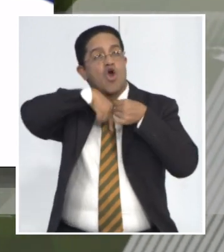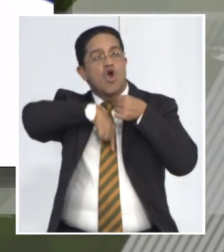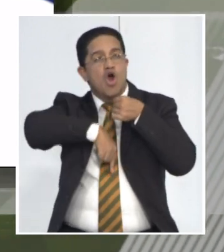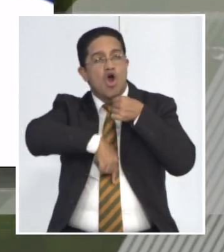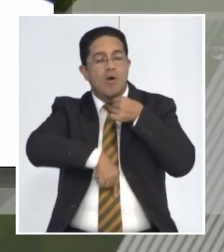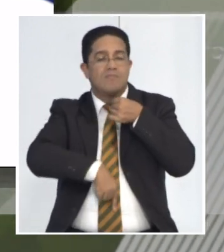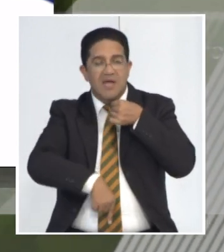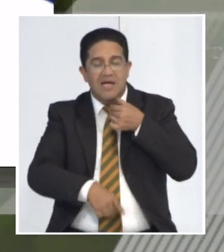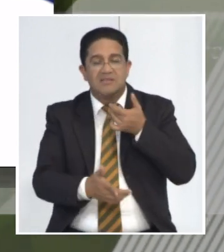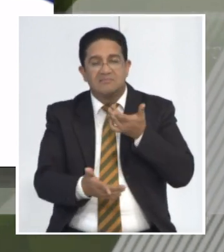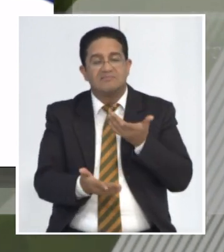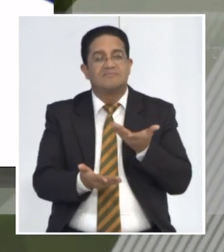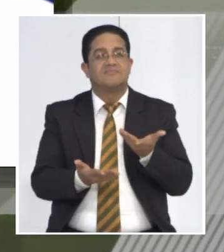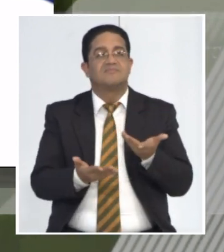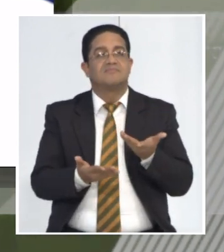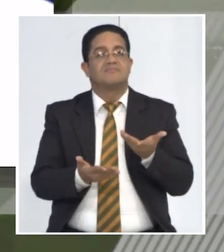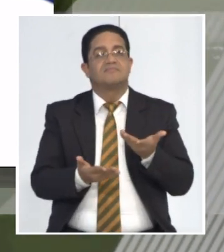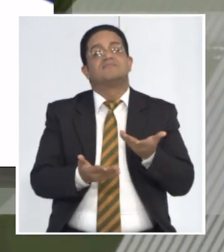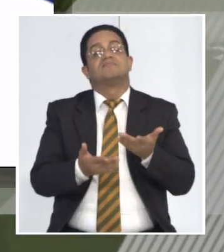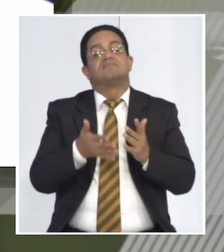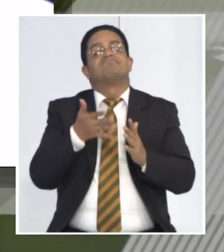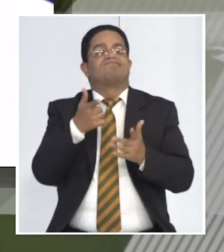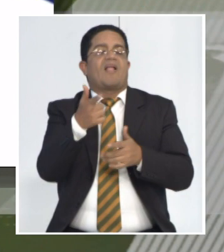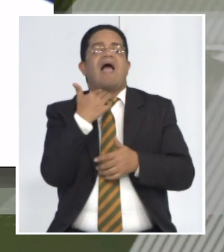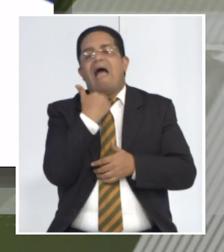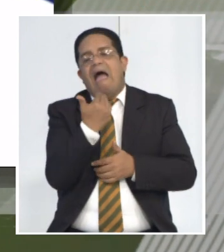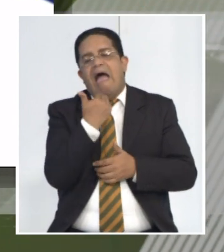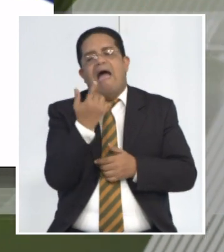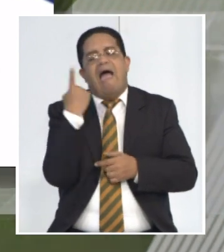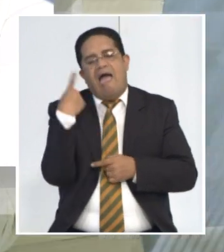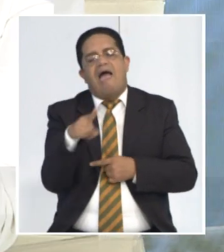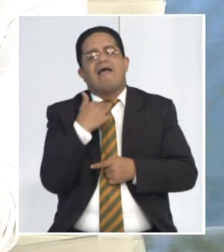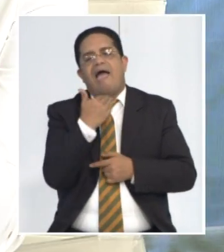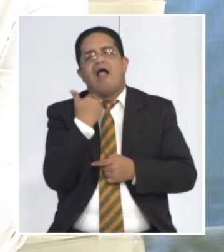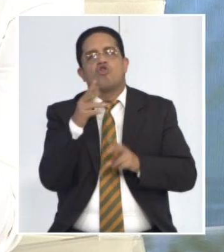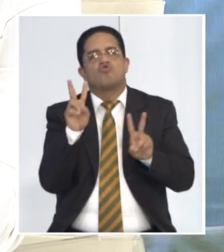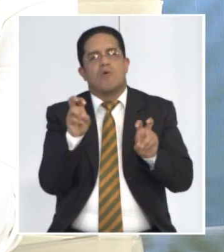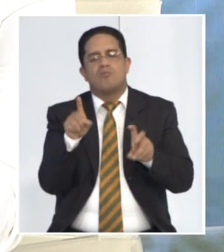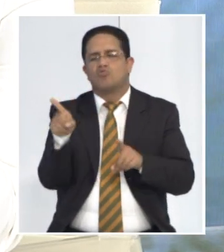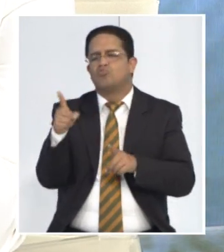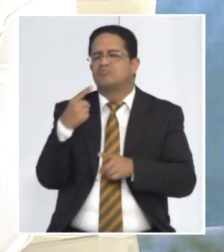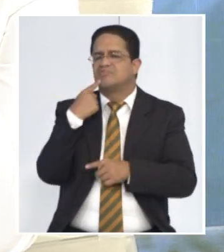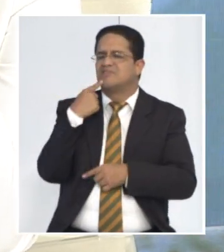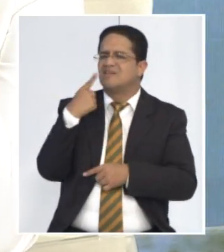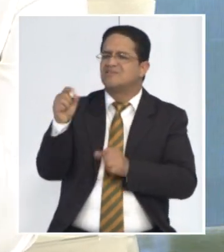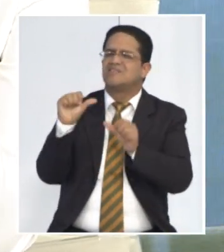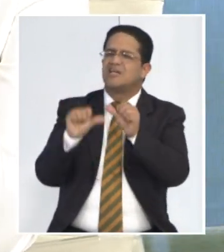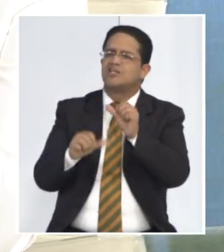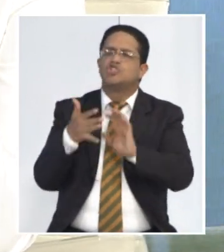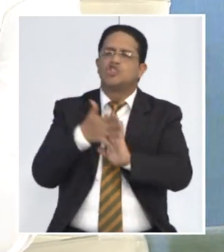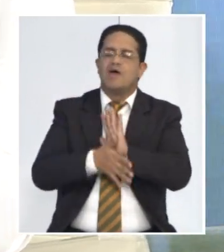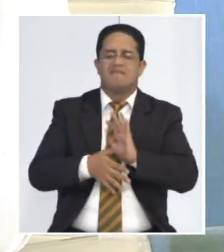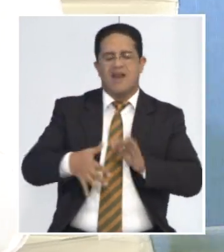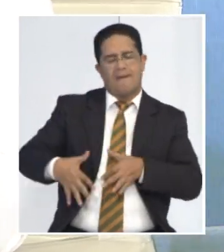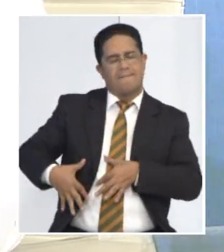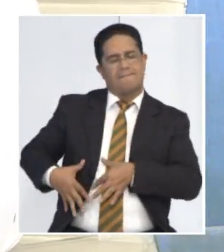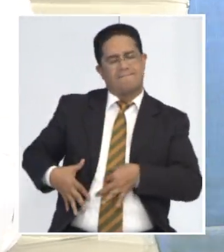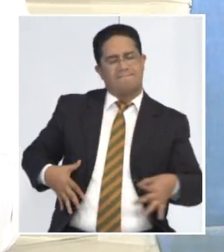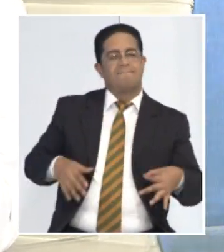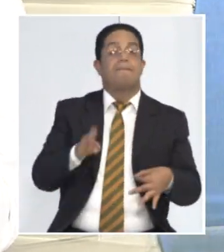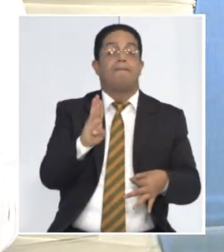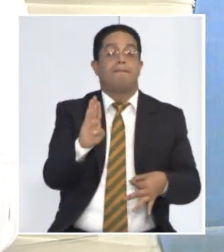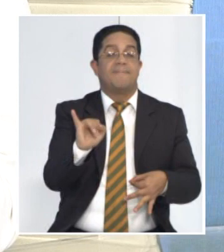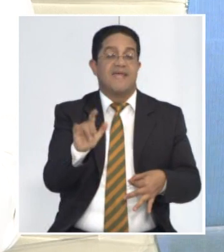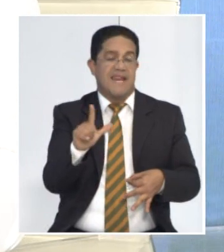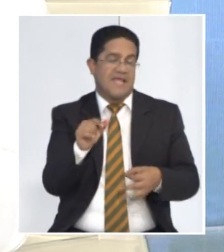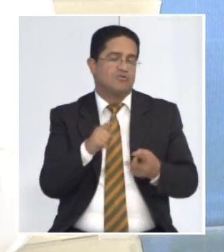de las actualizaciones de gastroenterología. Nos hablaba hace unos minutos sobre la parte biliar. Yo le preguntaba justamente por